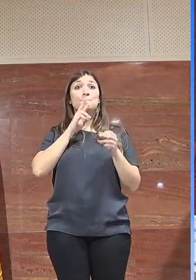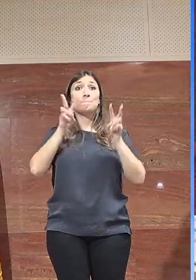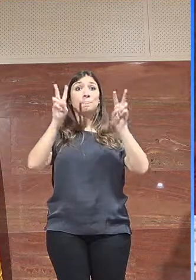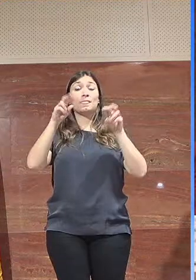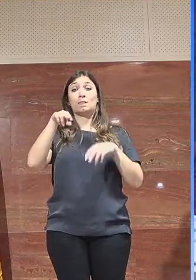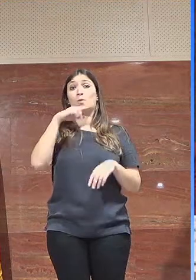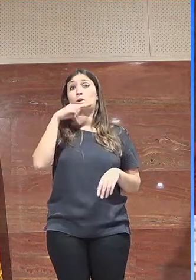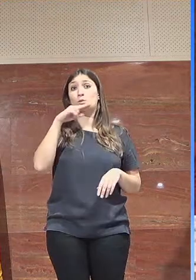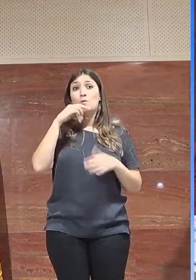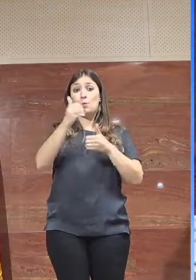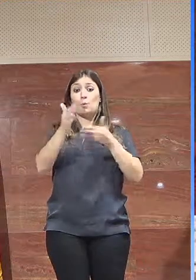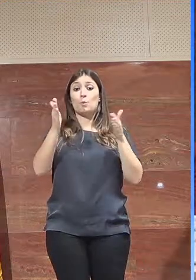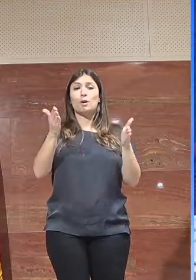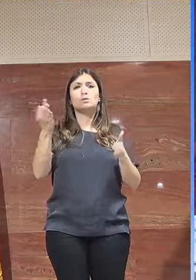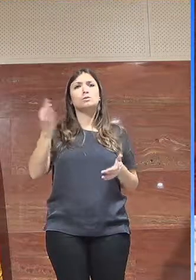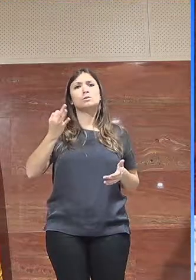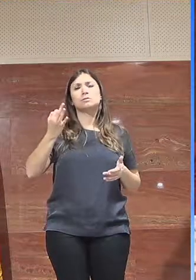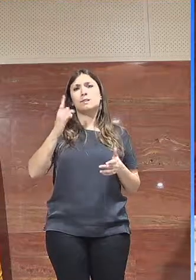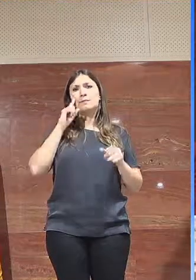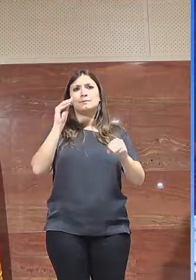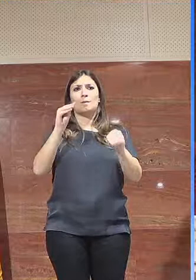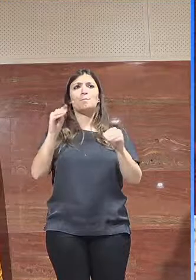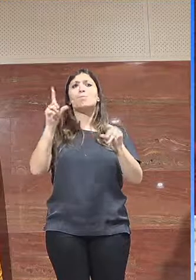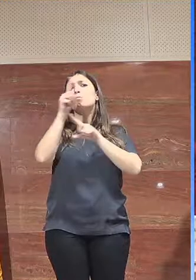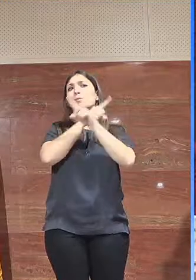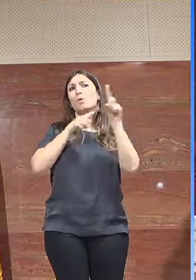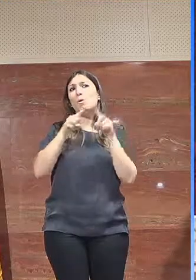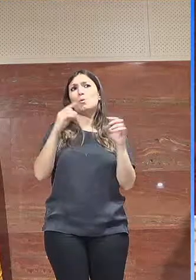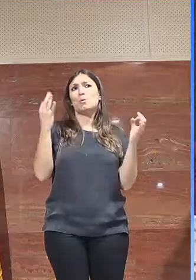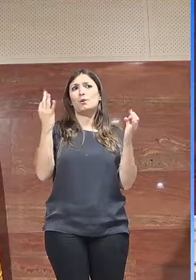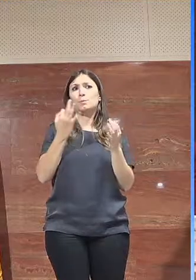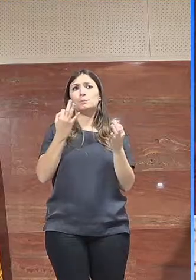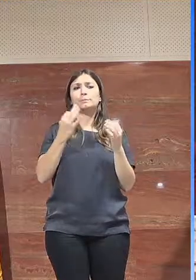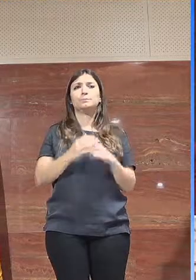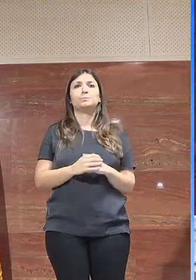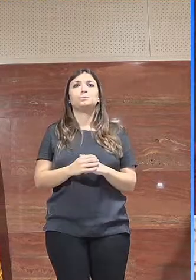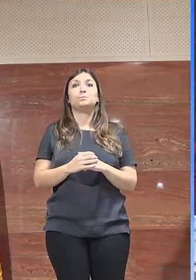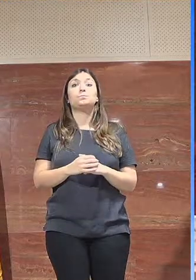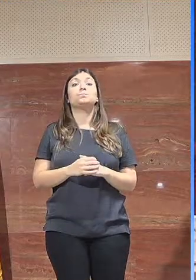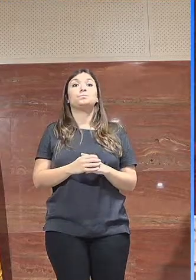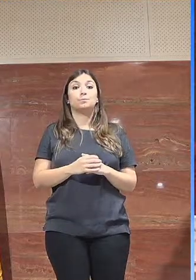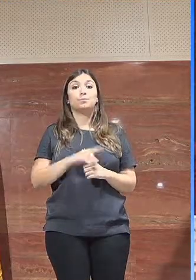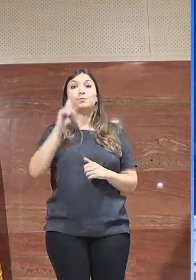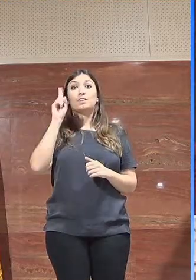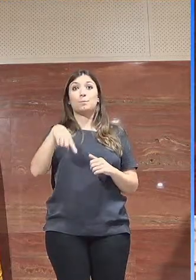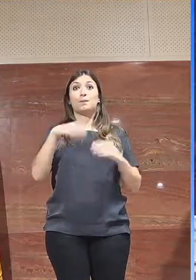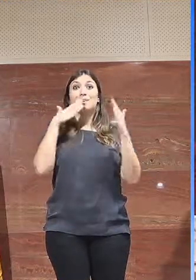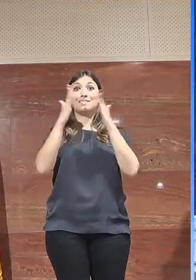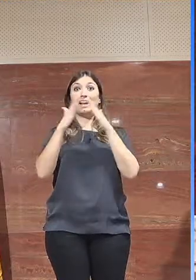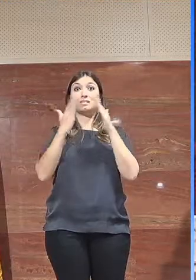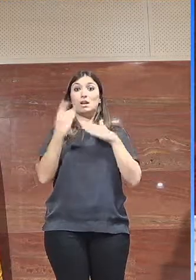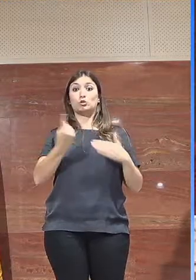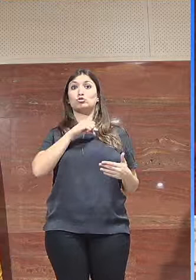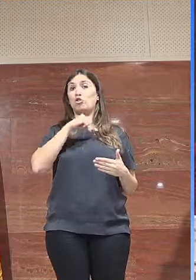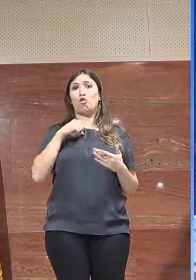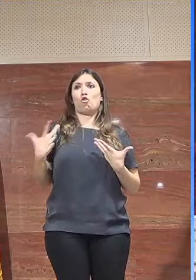baño llama la atención por problemas que tienen que ver también con la convivencia en el interior de la vivienda, ¿no?